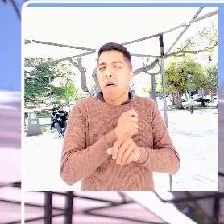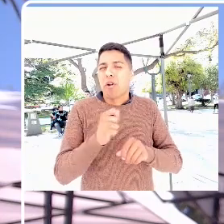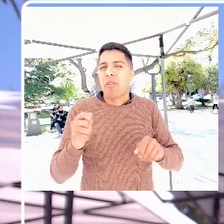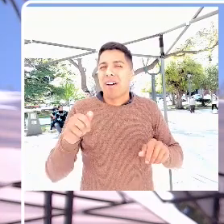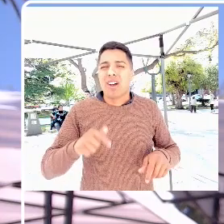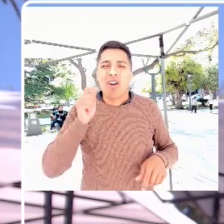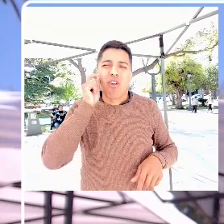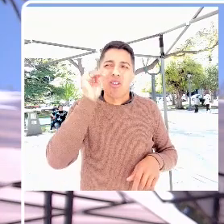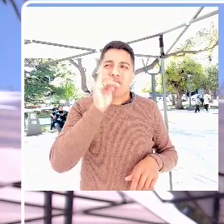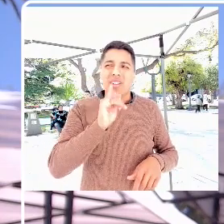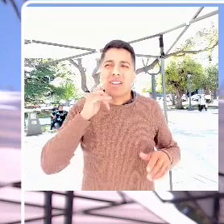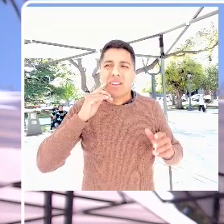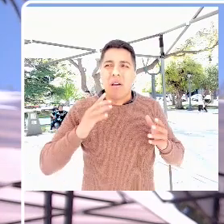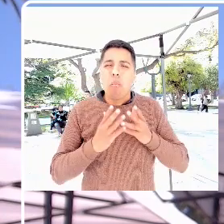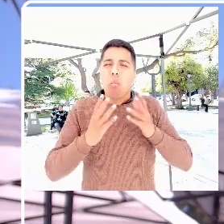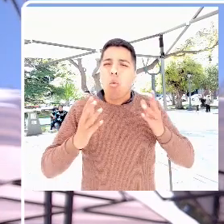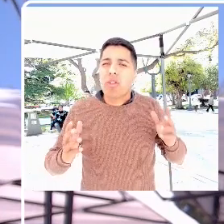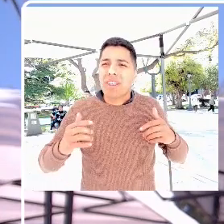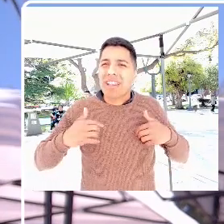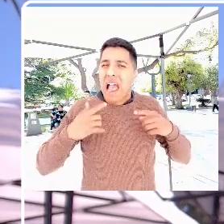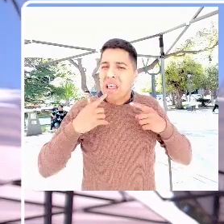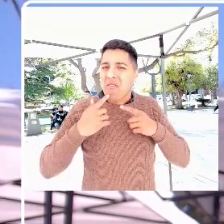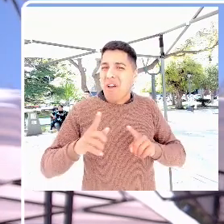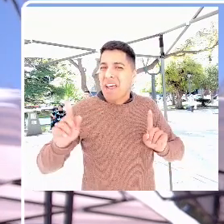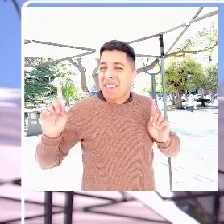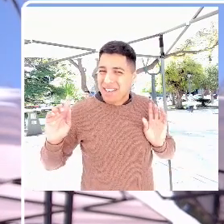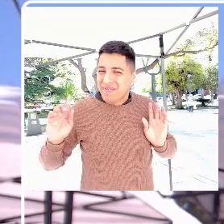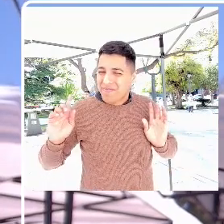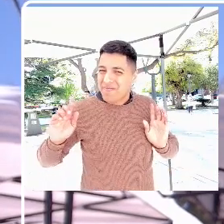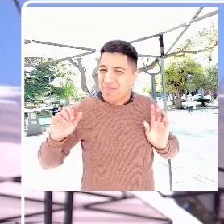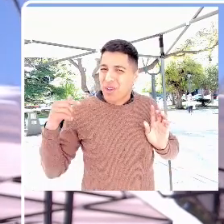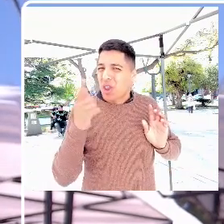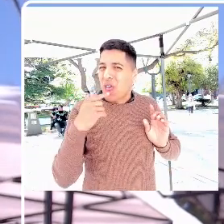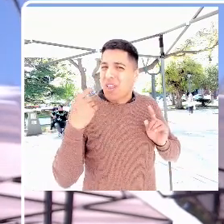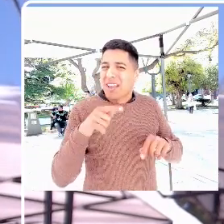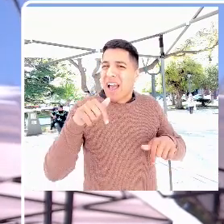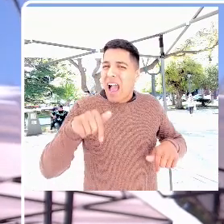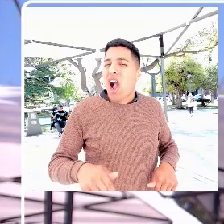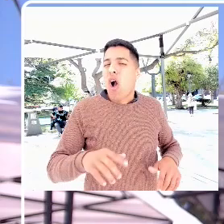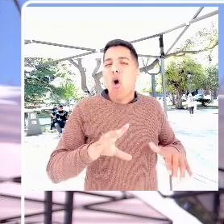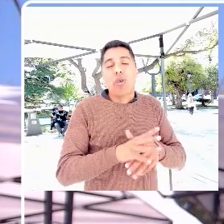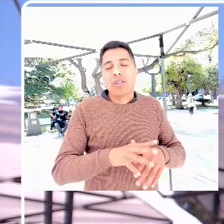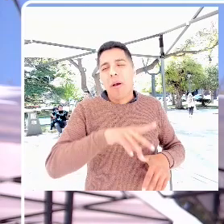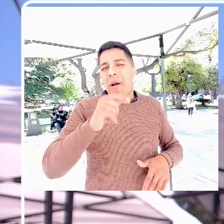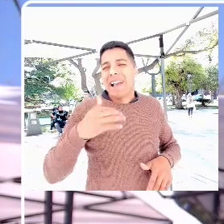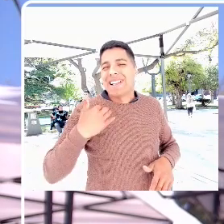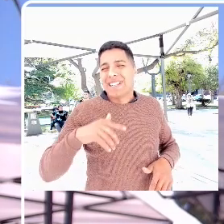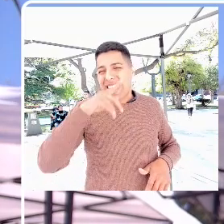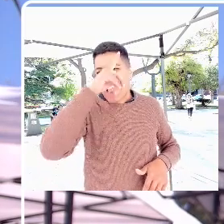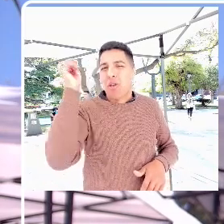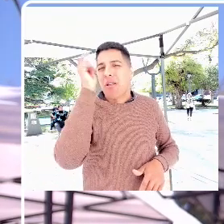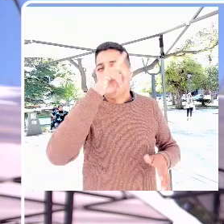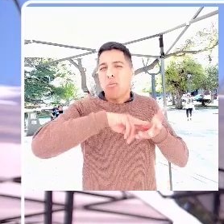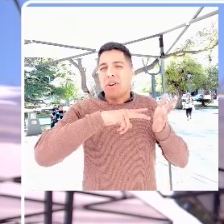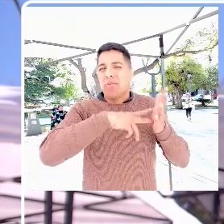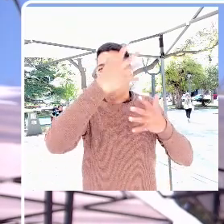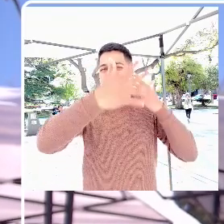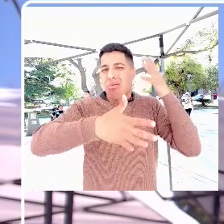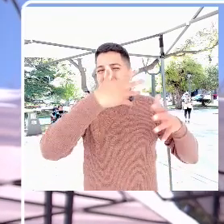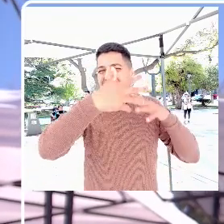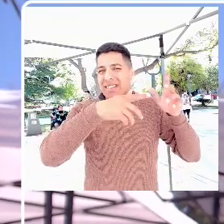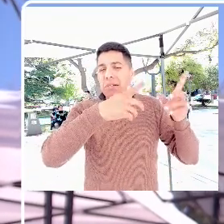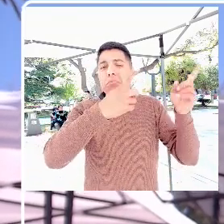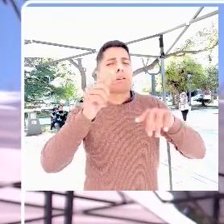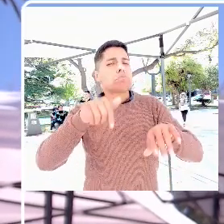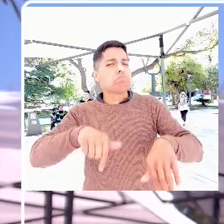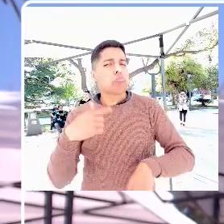se muestra en forma diferente, creo que en una incertidumbre y en un escenario nacional como nos están encontrando, que Godoy Cruz